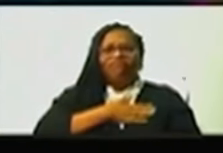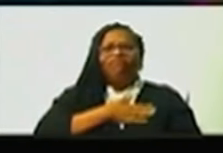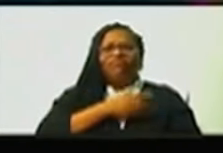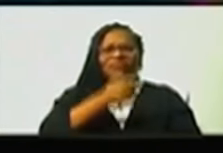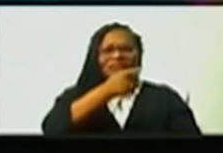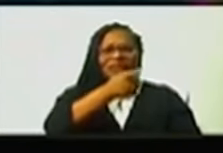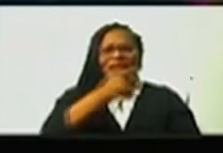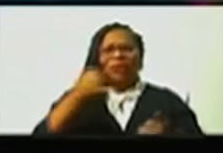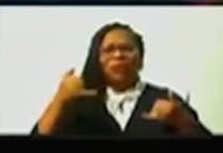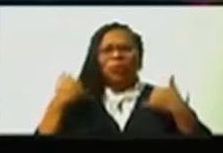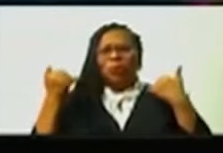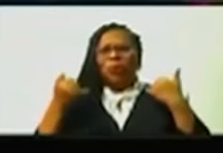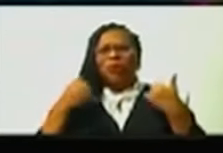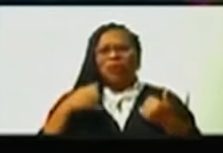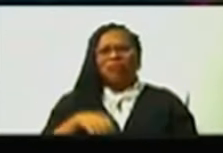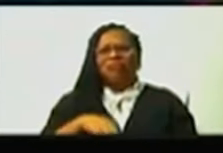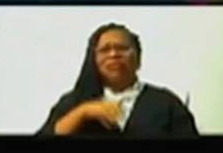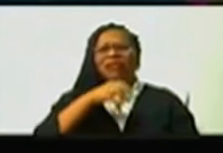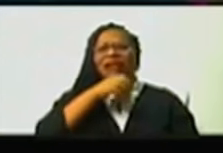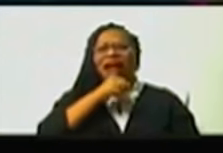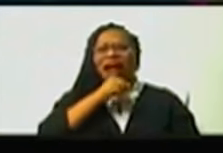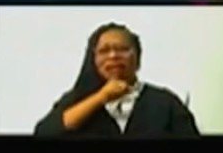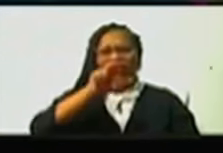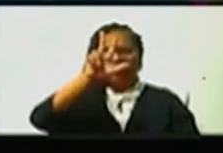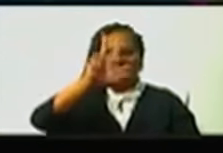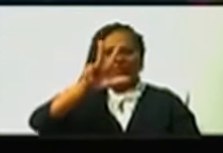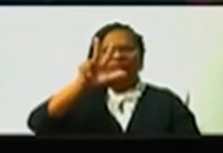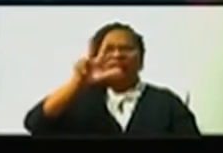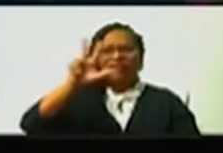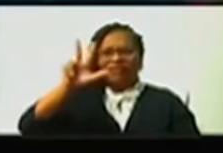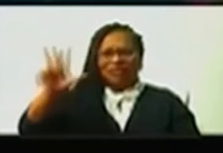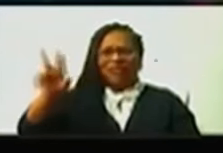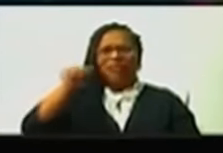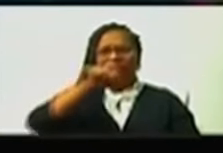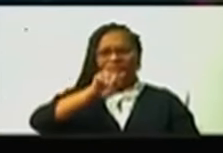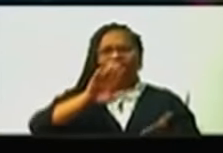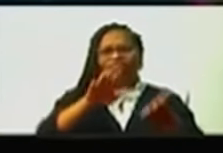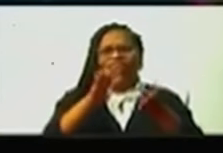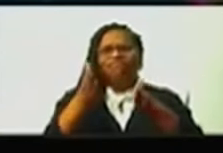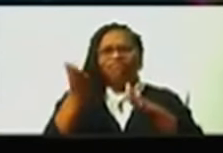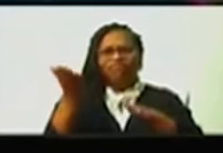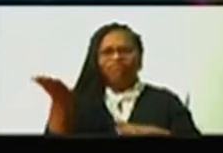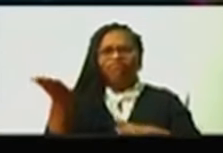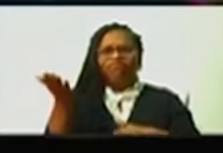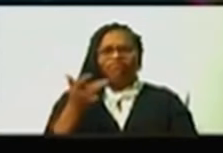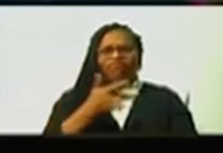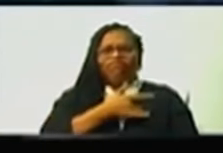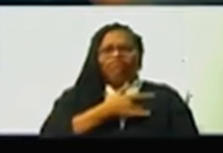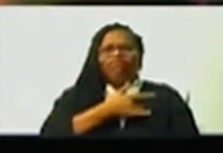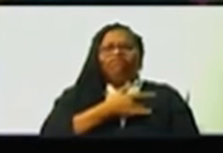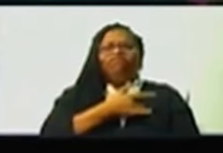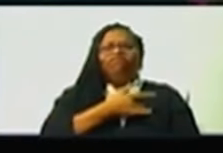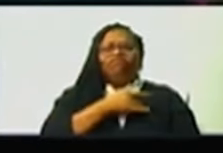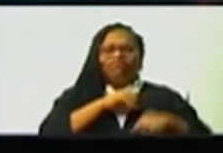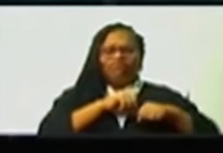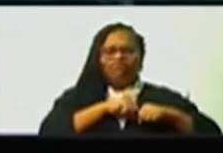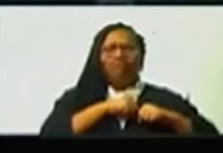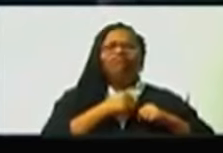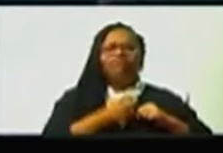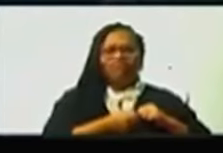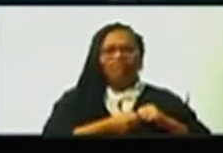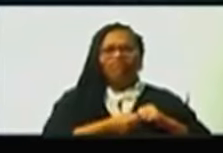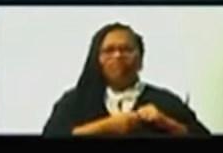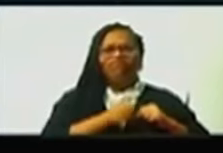33 años que fue arrastrado y fue encontrado muerto. Eso también nos ha llenado de dolor a nosotros